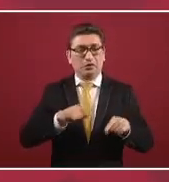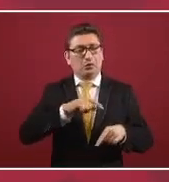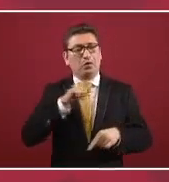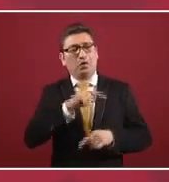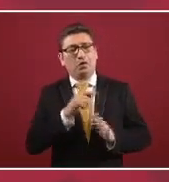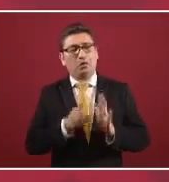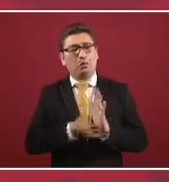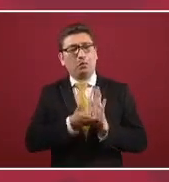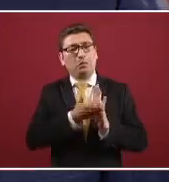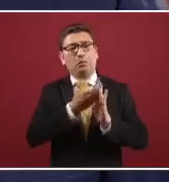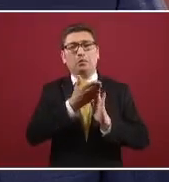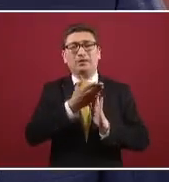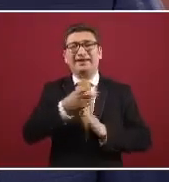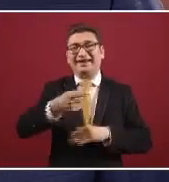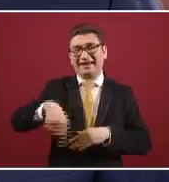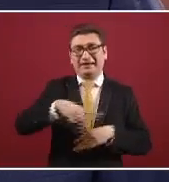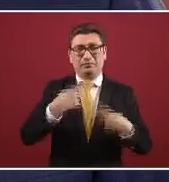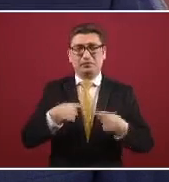se opusieron,